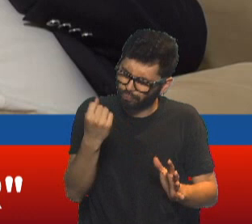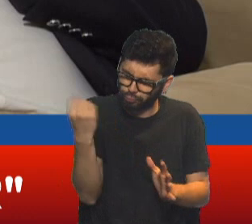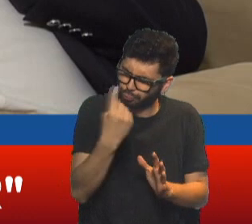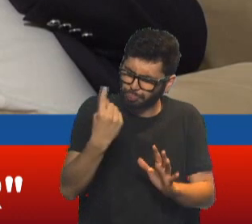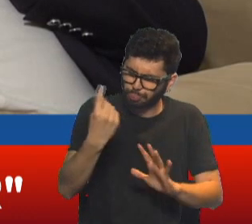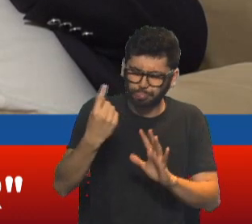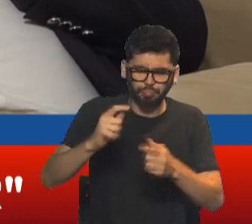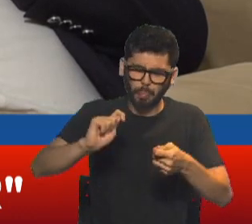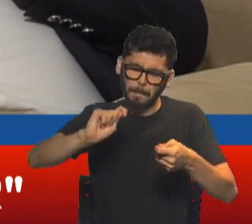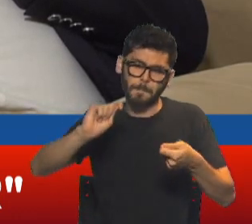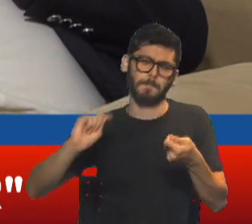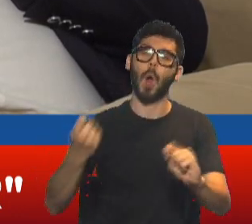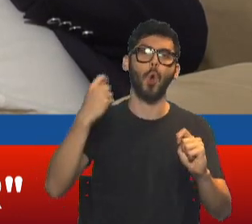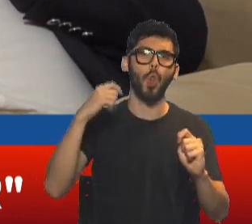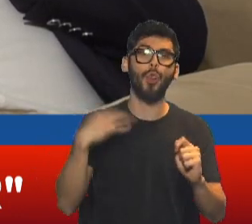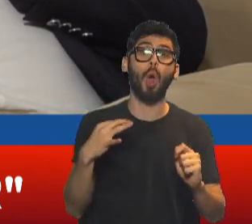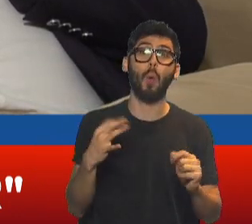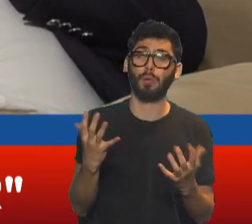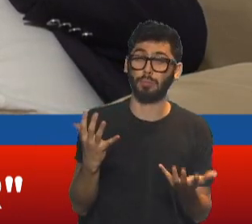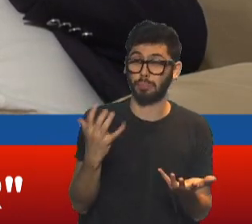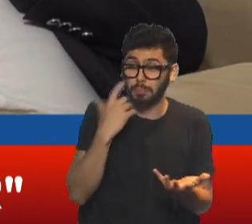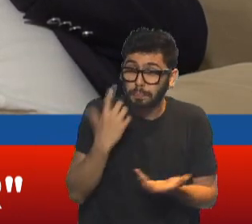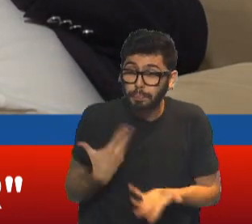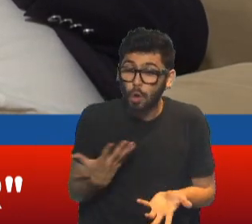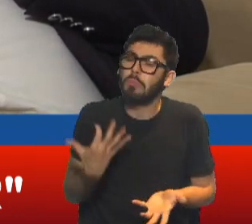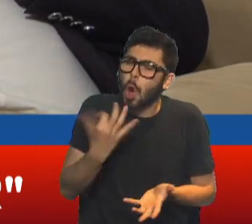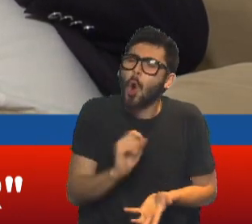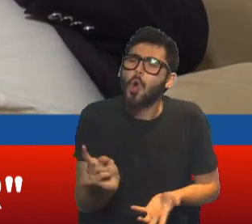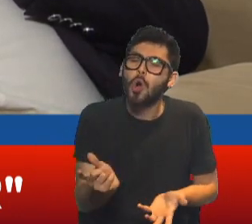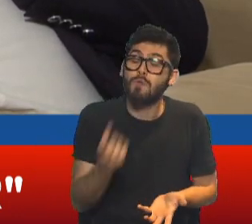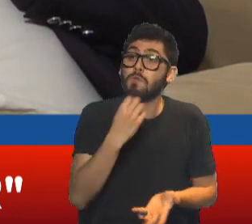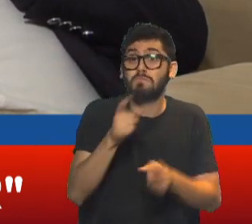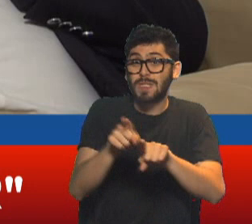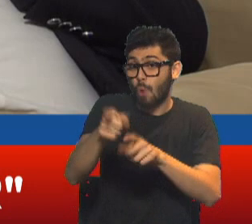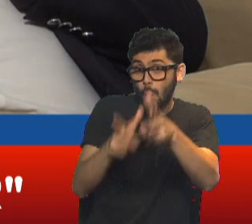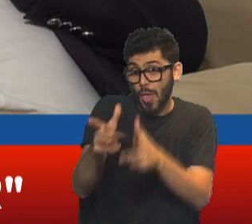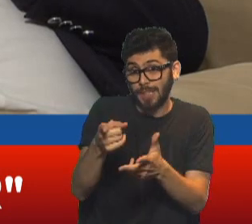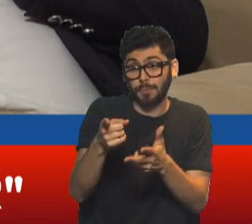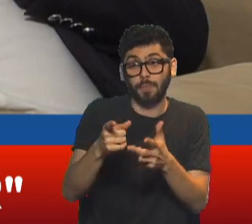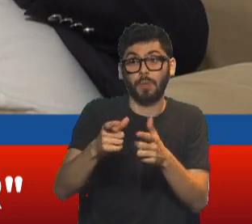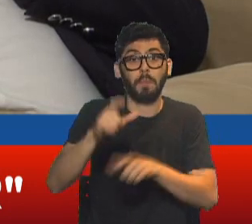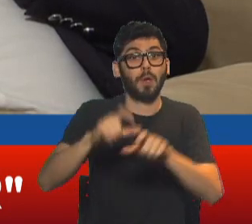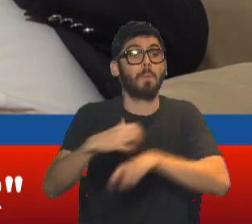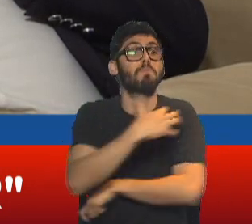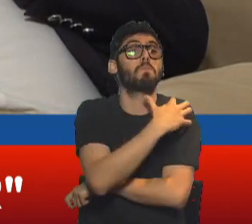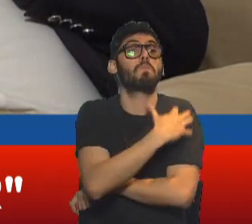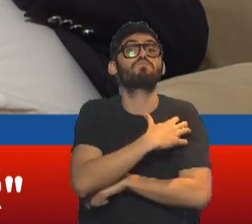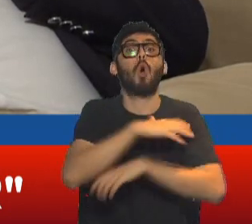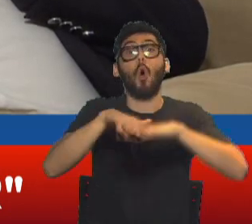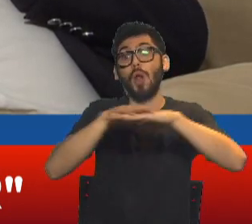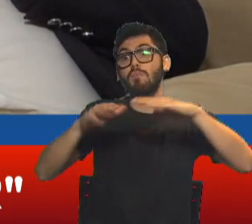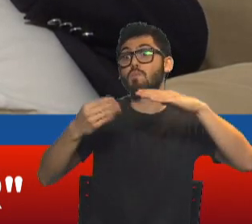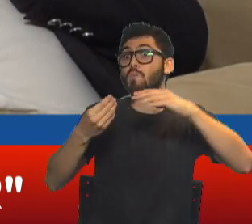contundente, porque tal cual como vos lo decís, hay mucha gente que está por debajo de la línea de pobreza y una inflación